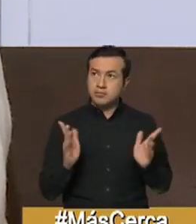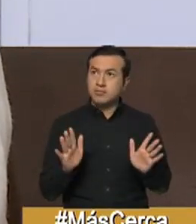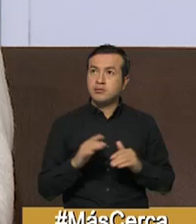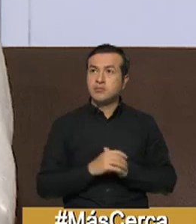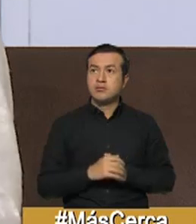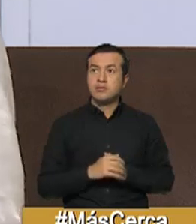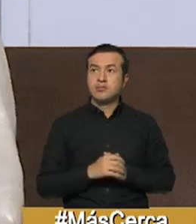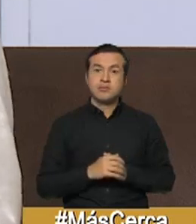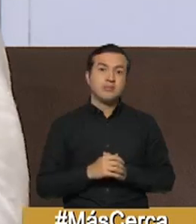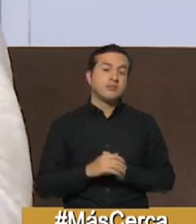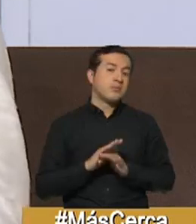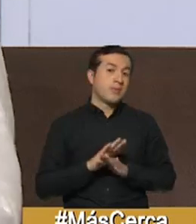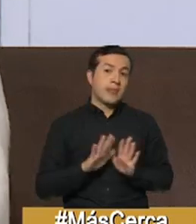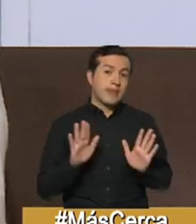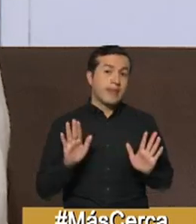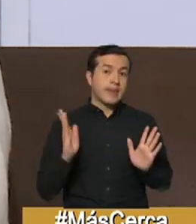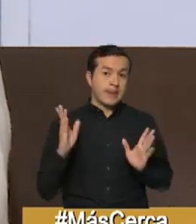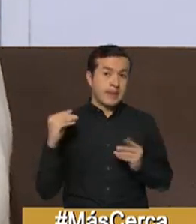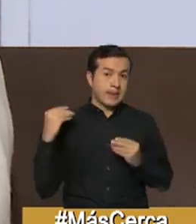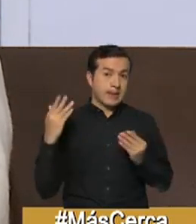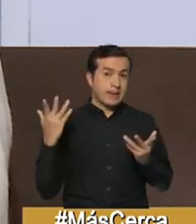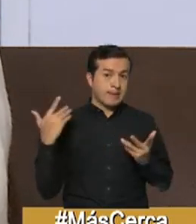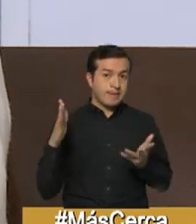Y nada, con eso hemos recibido